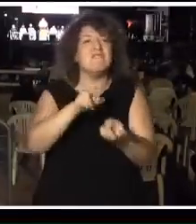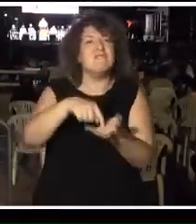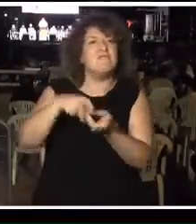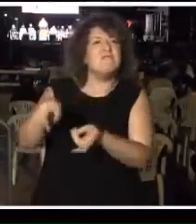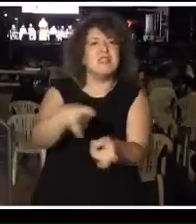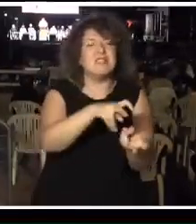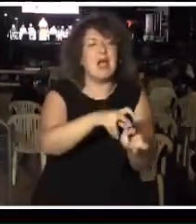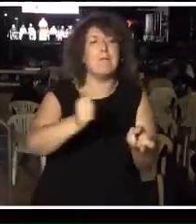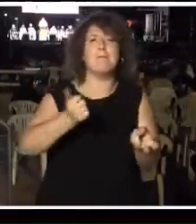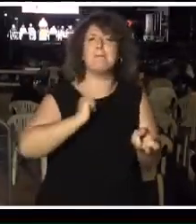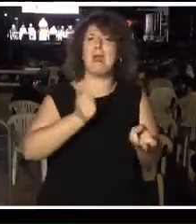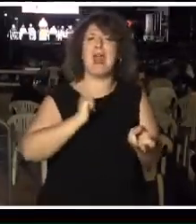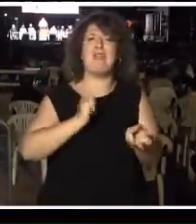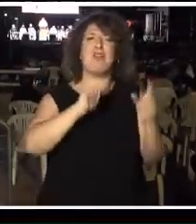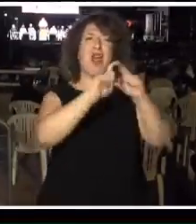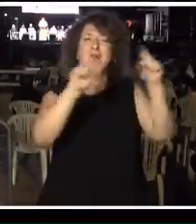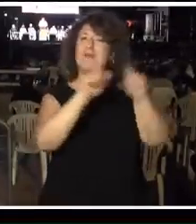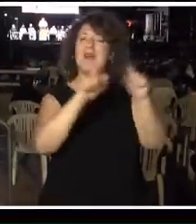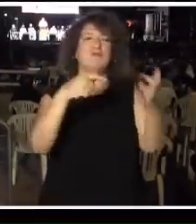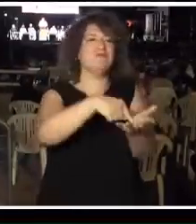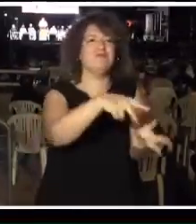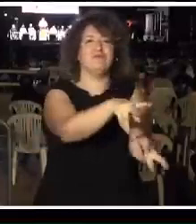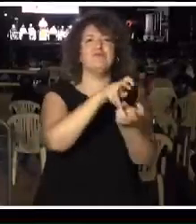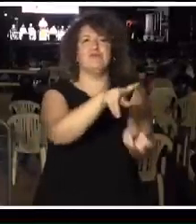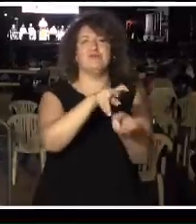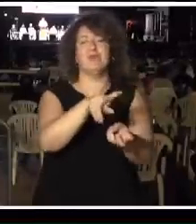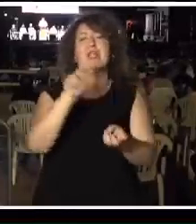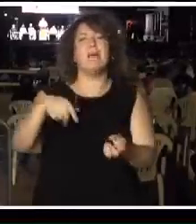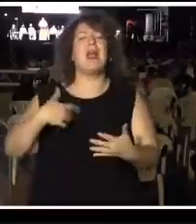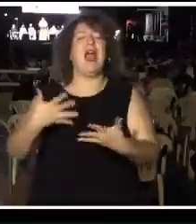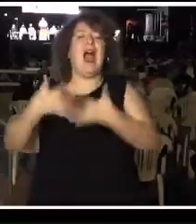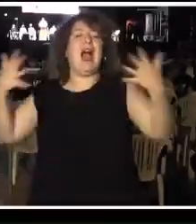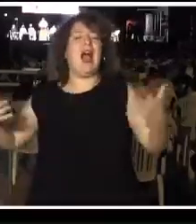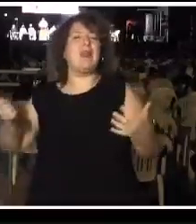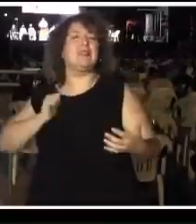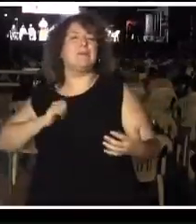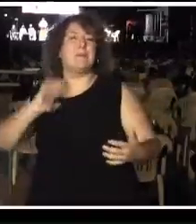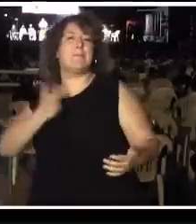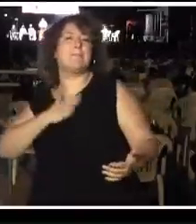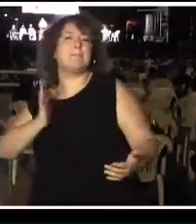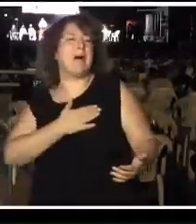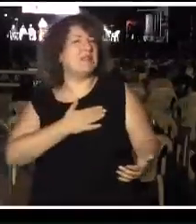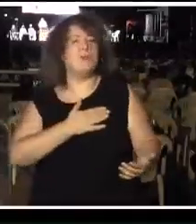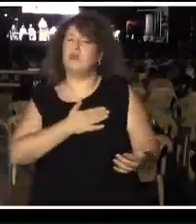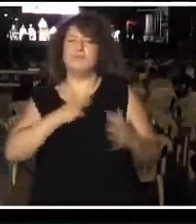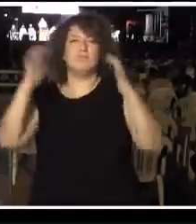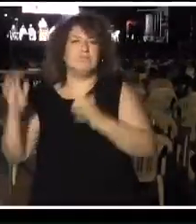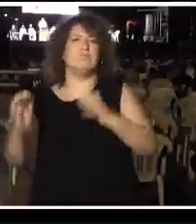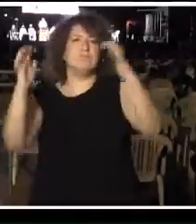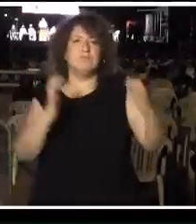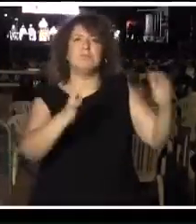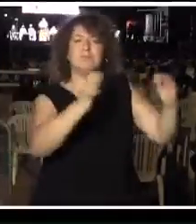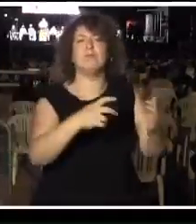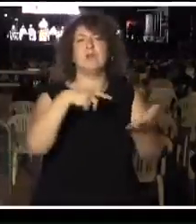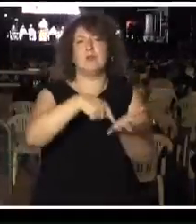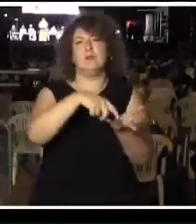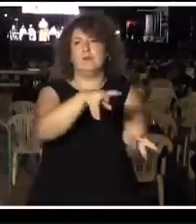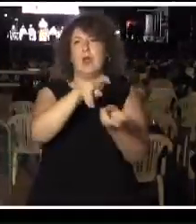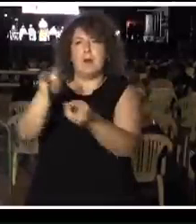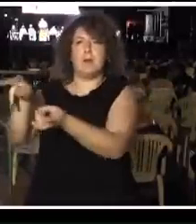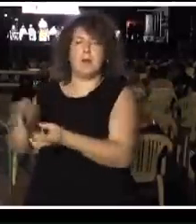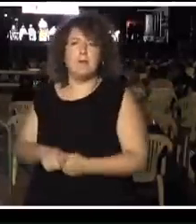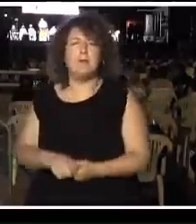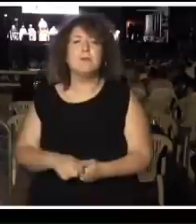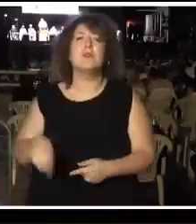sobre beneficios empresariales y grandes patrimonios. Mención aparte requiere la batalla por la contención del precio de la